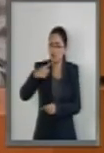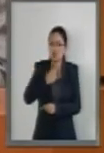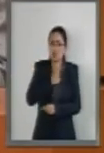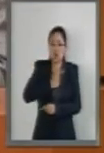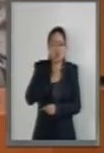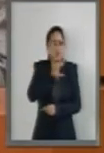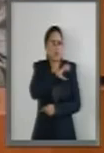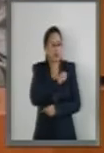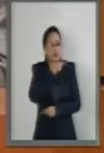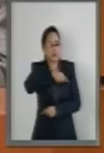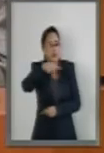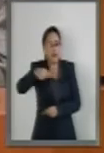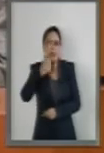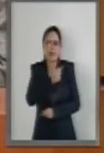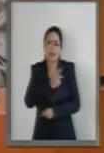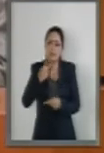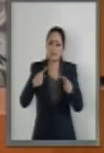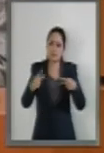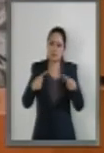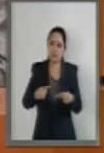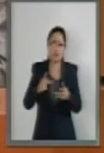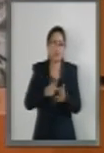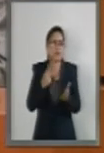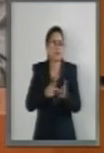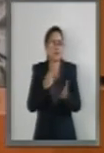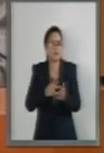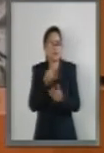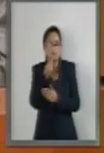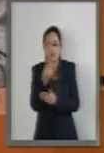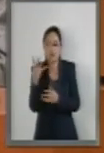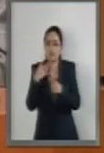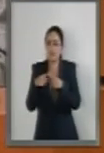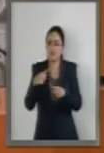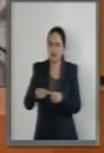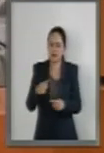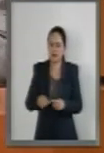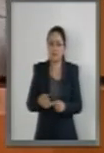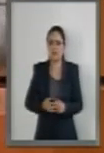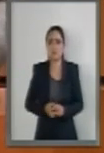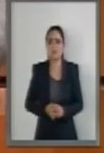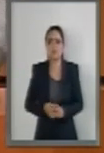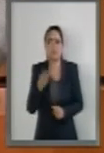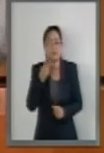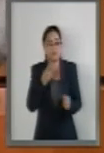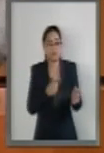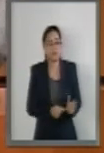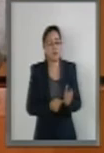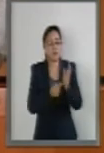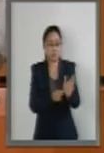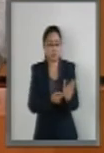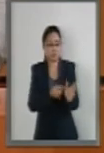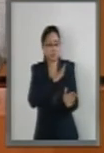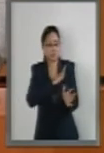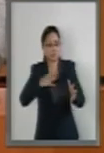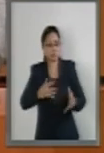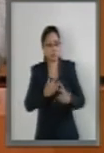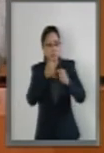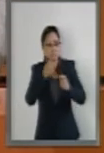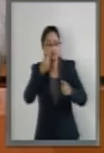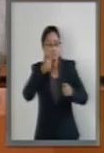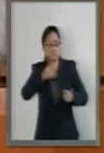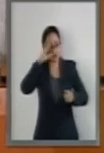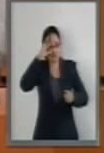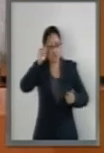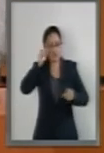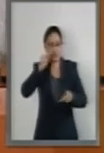preferencias de la gente, que cada vez son más diversas. Un modelo urbano que rescate conceptos como